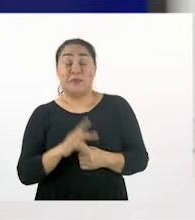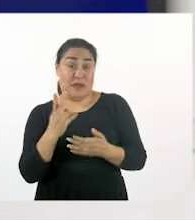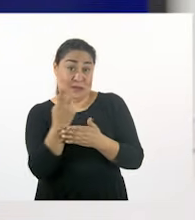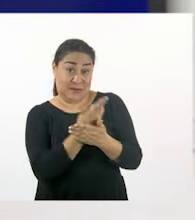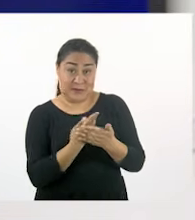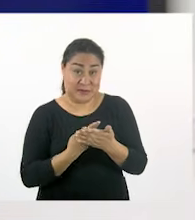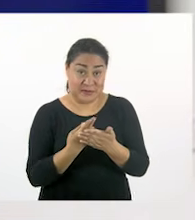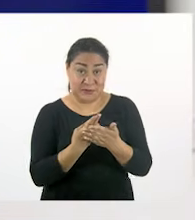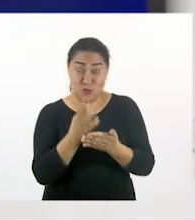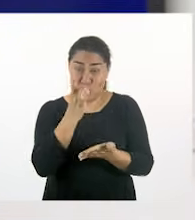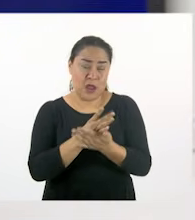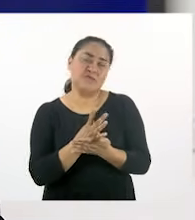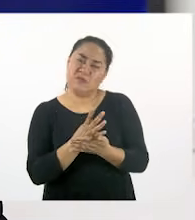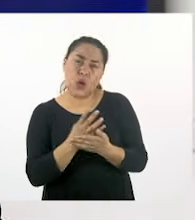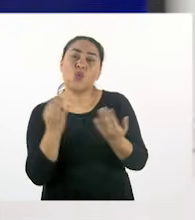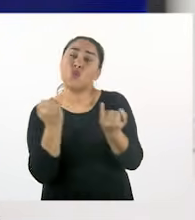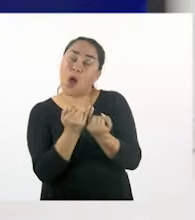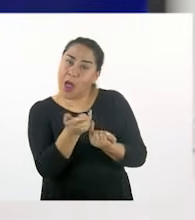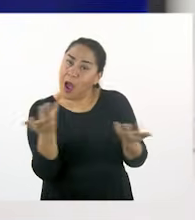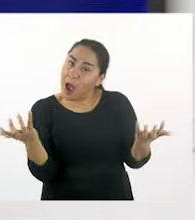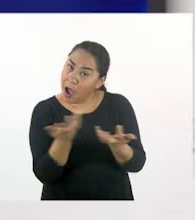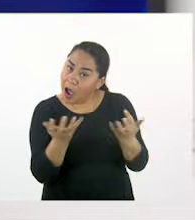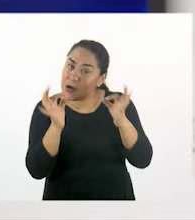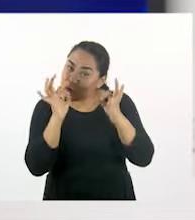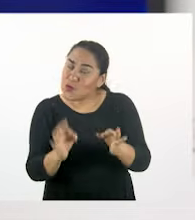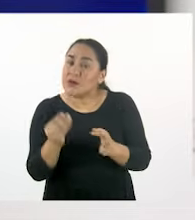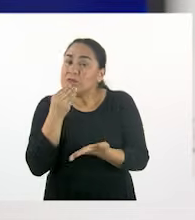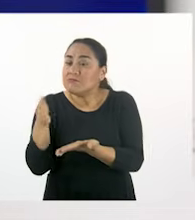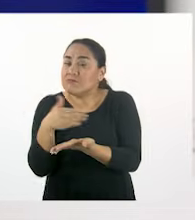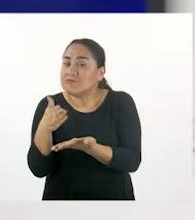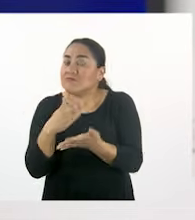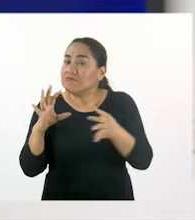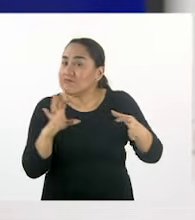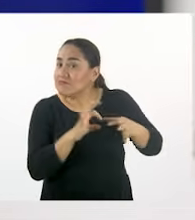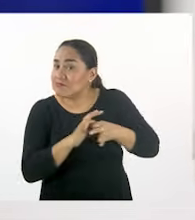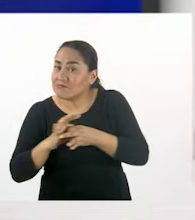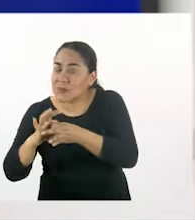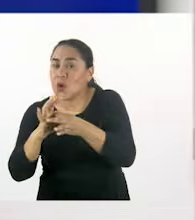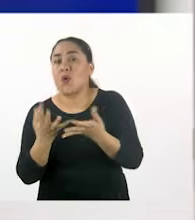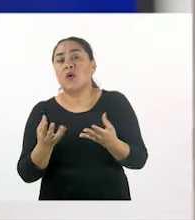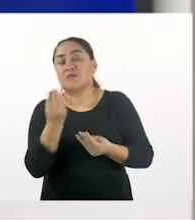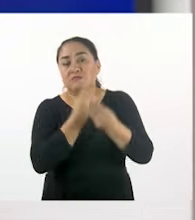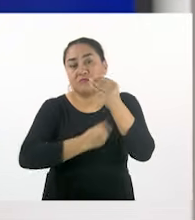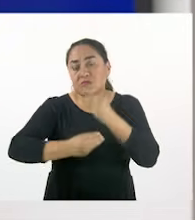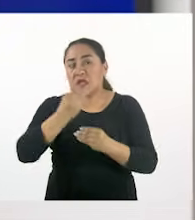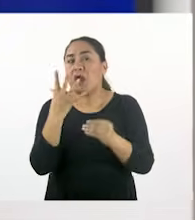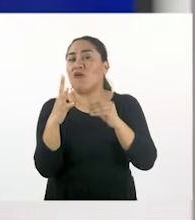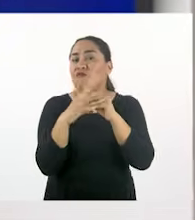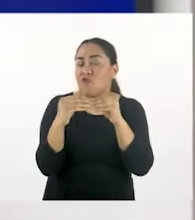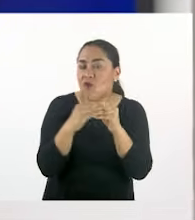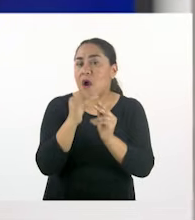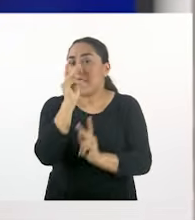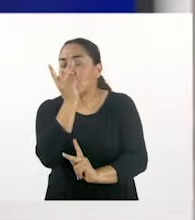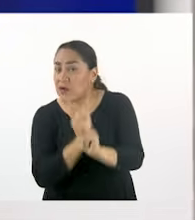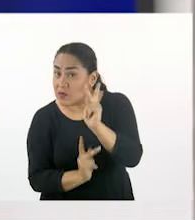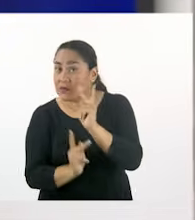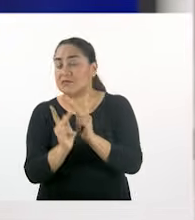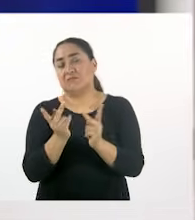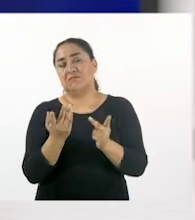dibujarlo, también es llevarlo a la práctica poco a poco. Combinar nuestras frutas y verduras,